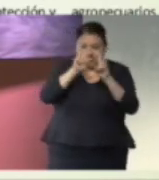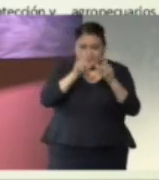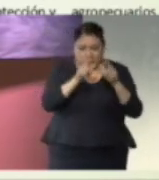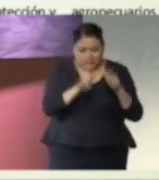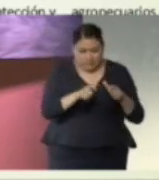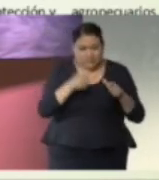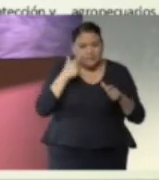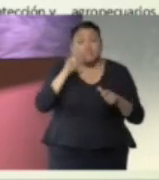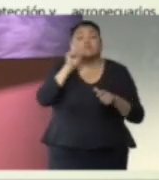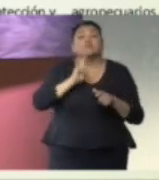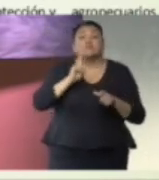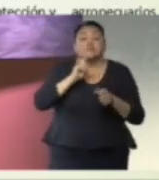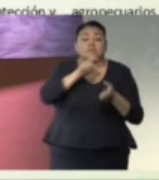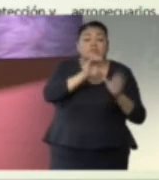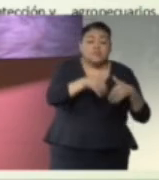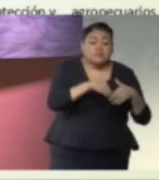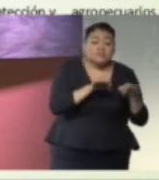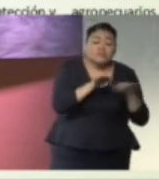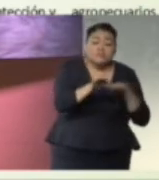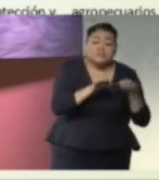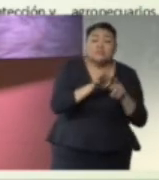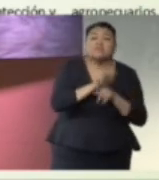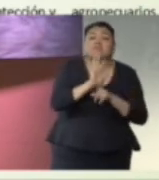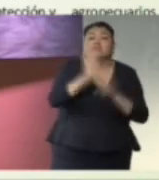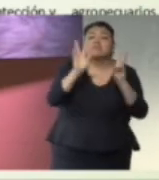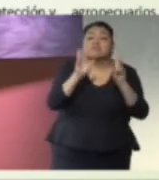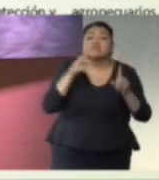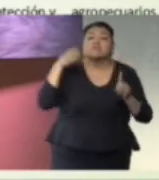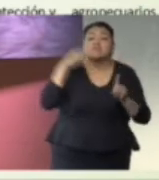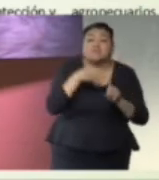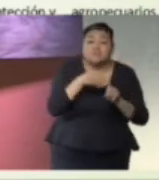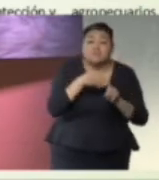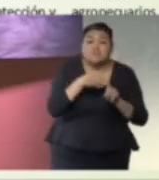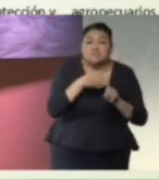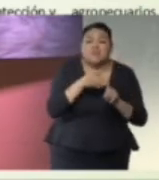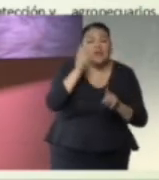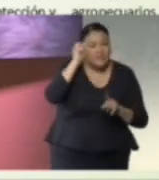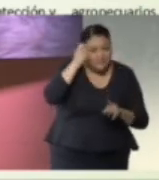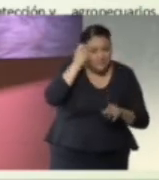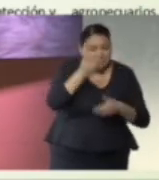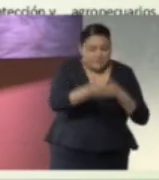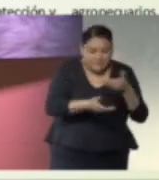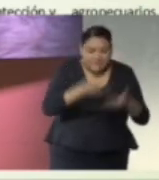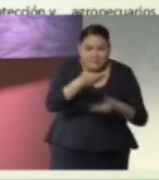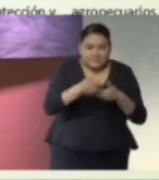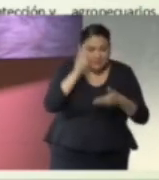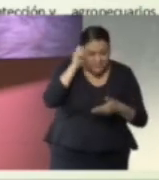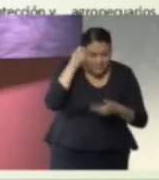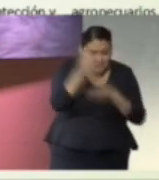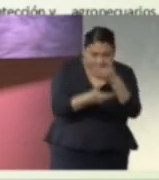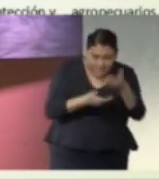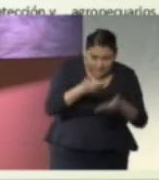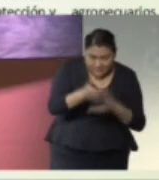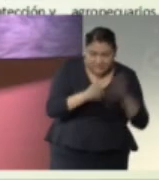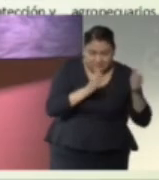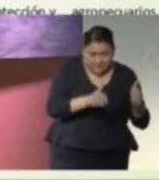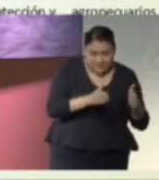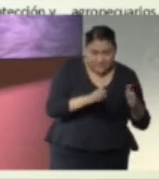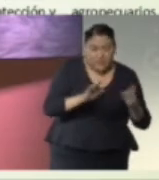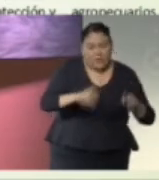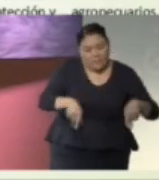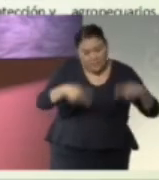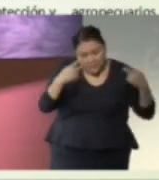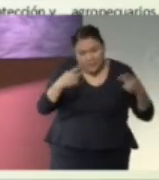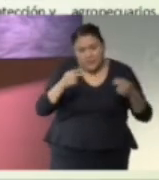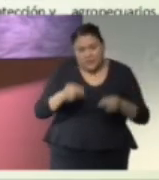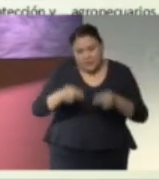las mujeres están más presentes en los servicios, en las actividades del sector servicios, como comerciantes